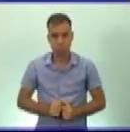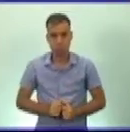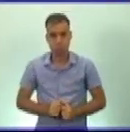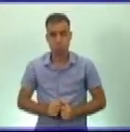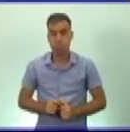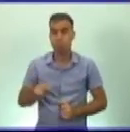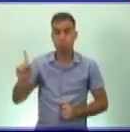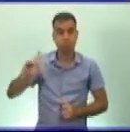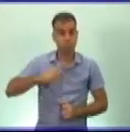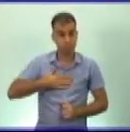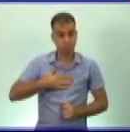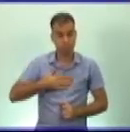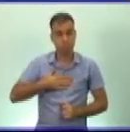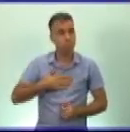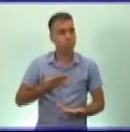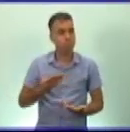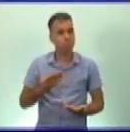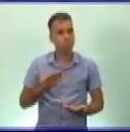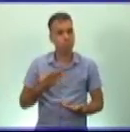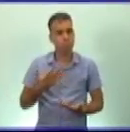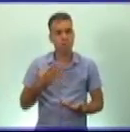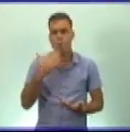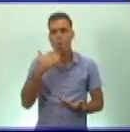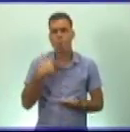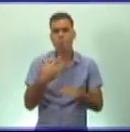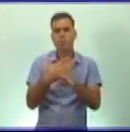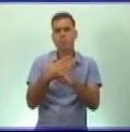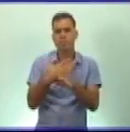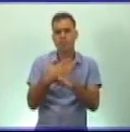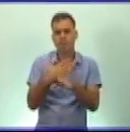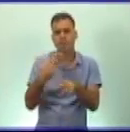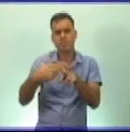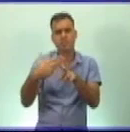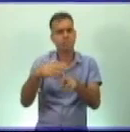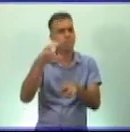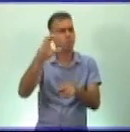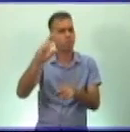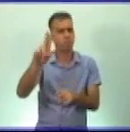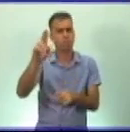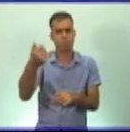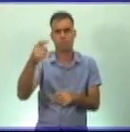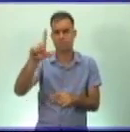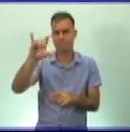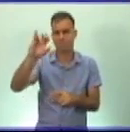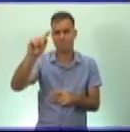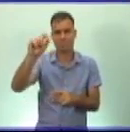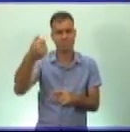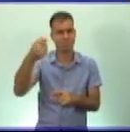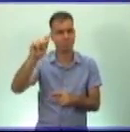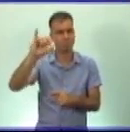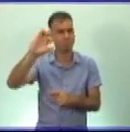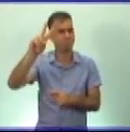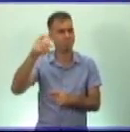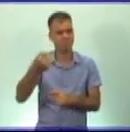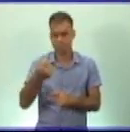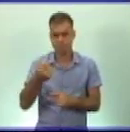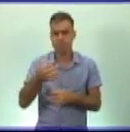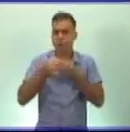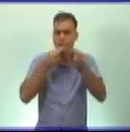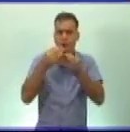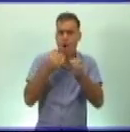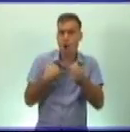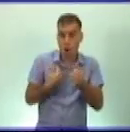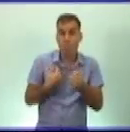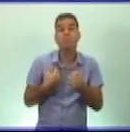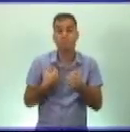si fuéramos a decir la información cualitativa, estaríamos diciendo que el magnesio sólido reacciona con